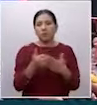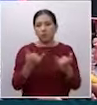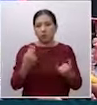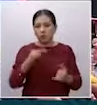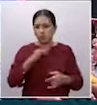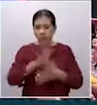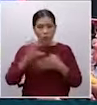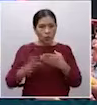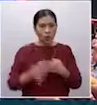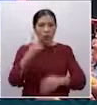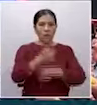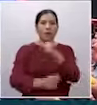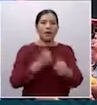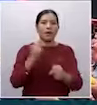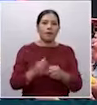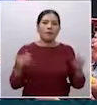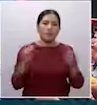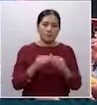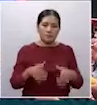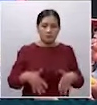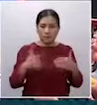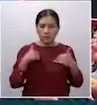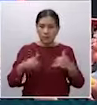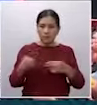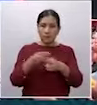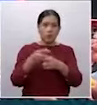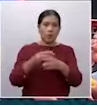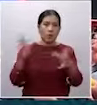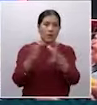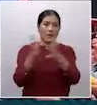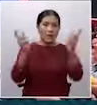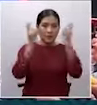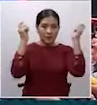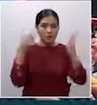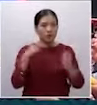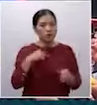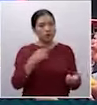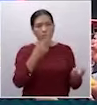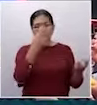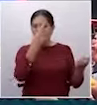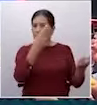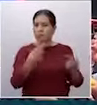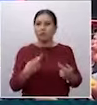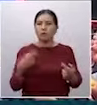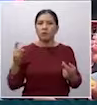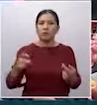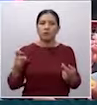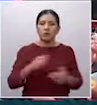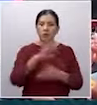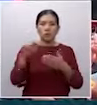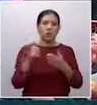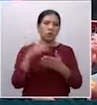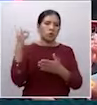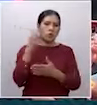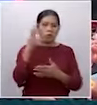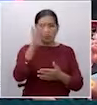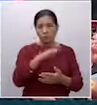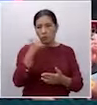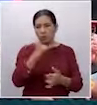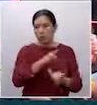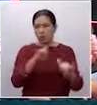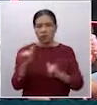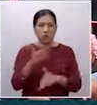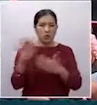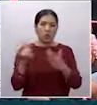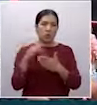cumplir un año más de vida como ciudad y por lo tanto merecemos el respeto de todos los bolivianos y bolivianas que deben ser respetados la ciudad del Alto. Y en